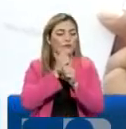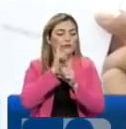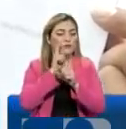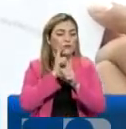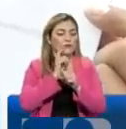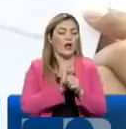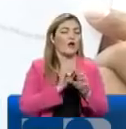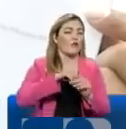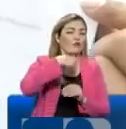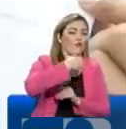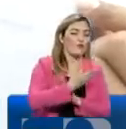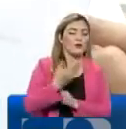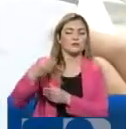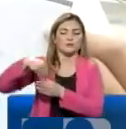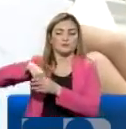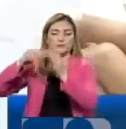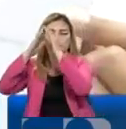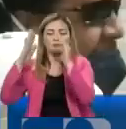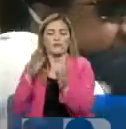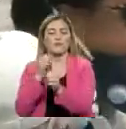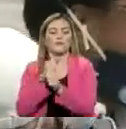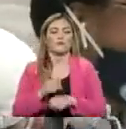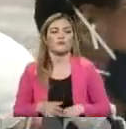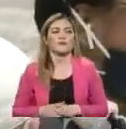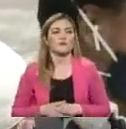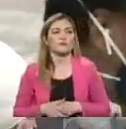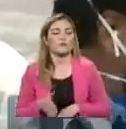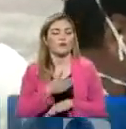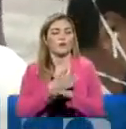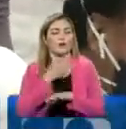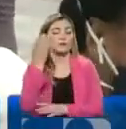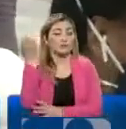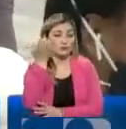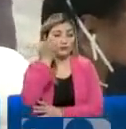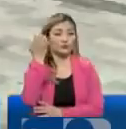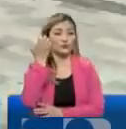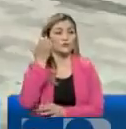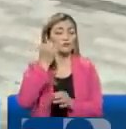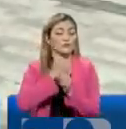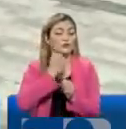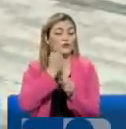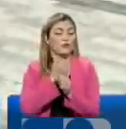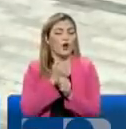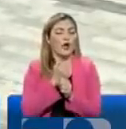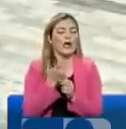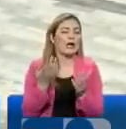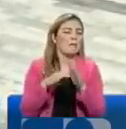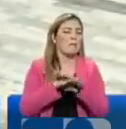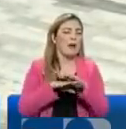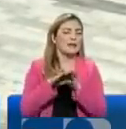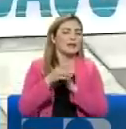calle, lo hagan dentro de los espacios con las debidas seguridades. Hasta antes de la emergencia sanitaria, una trabajadora sexual ganaba como